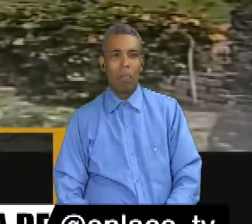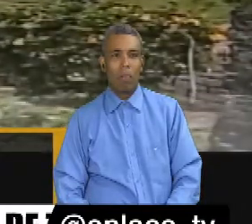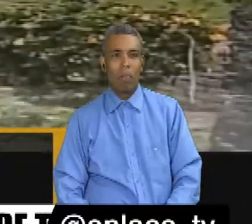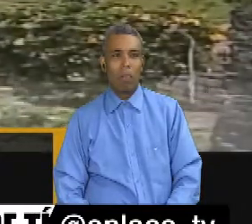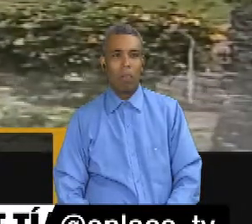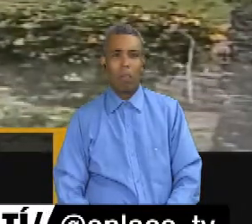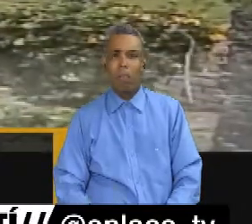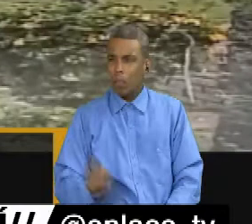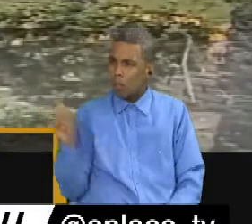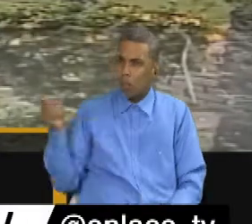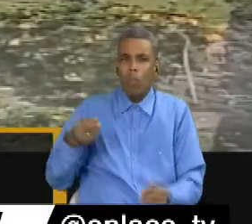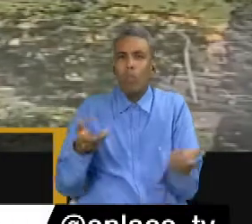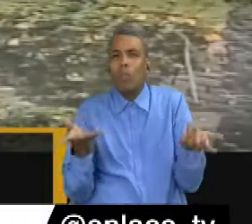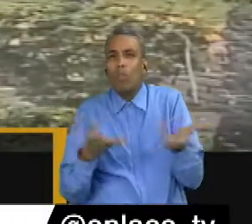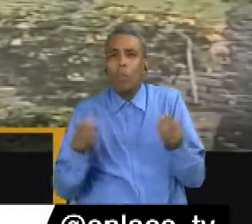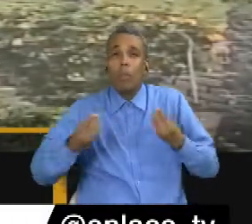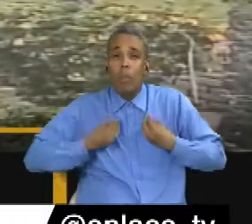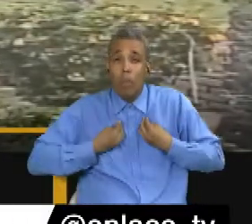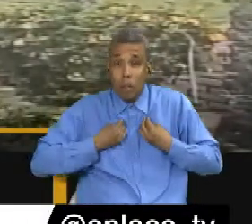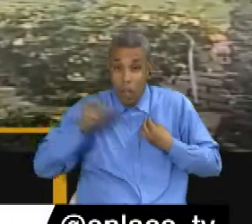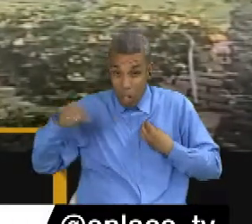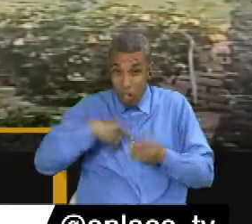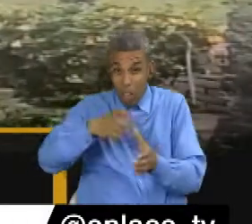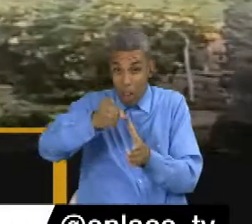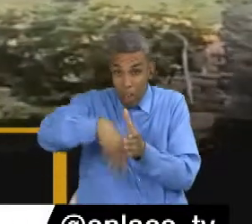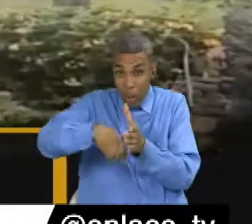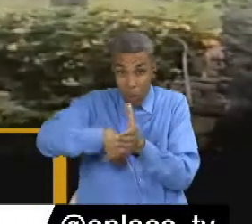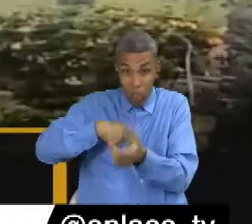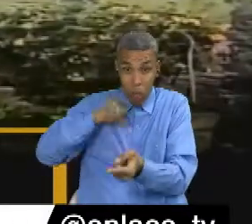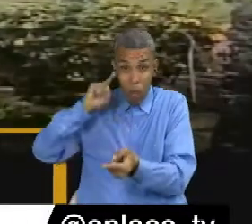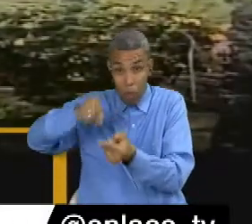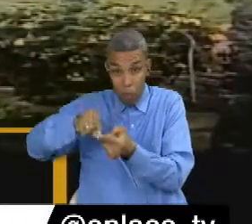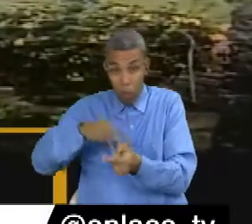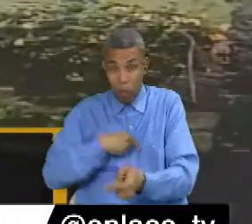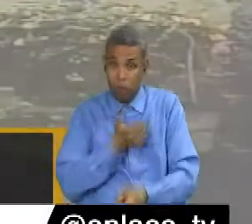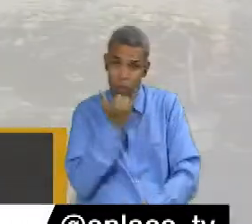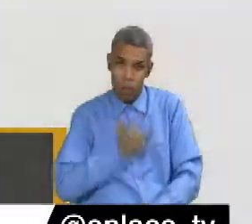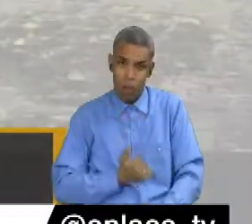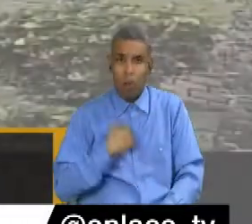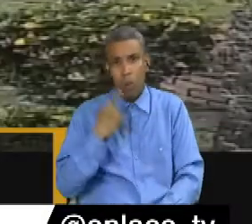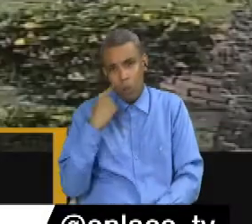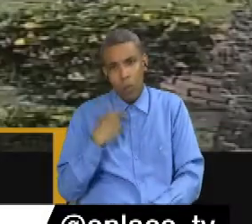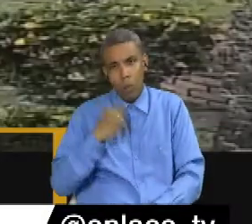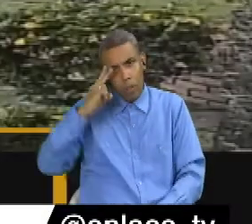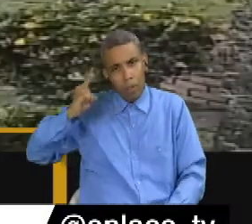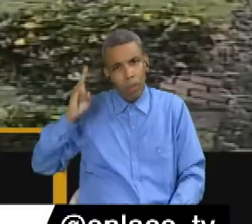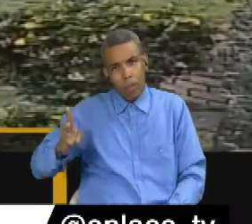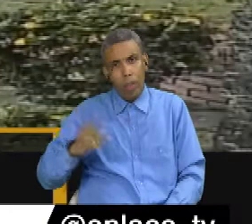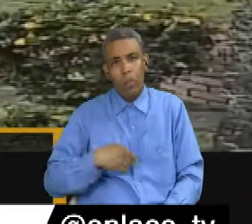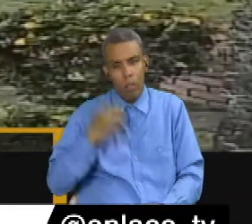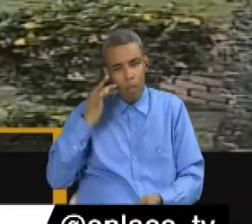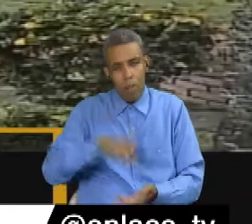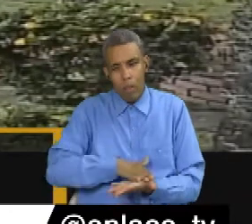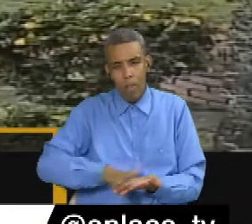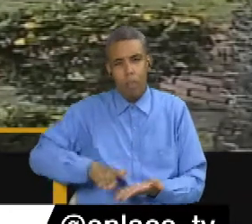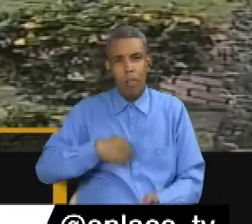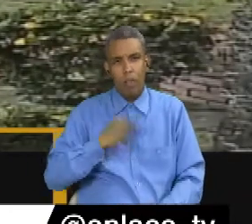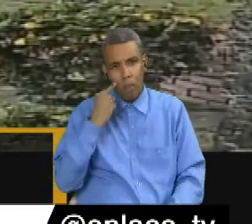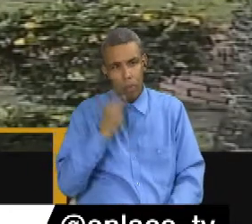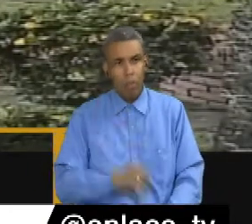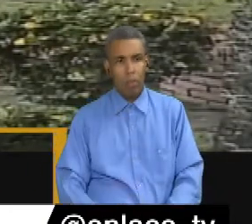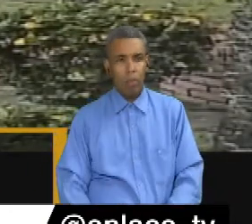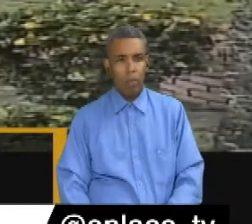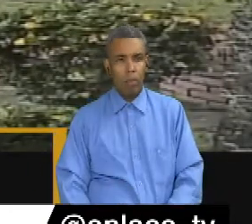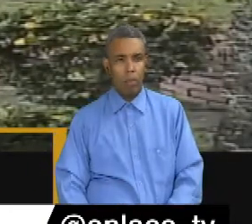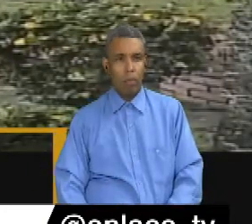que sean, este sector no es el indicado para dejar sus basuras, ni este, ni ningún andén, humedal, separador, rumbón o lote que les parezca